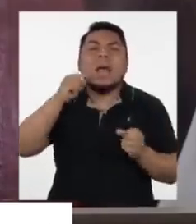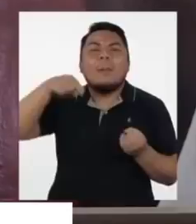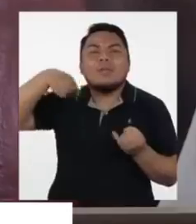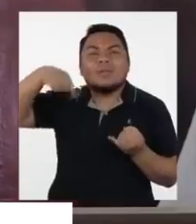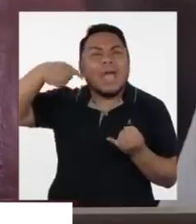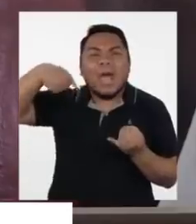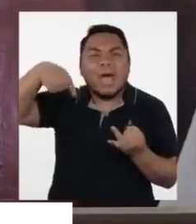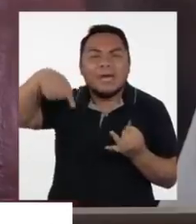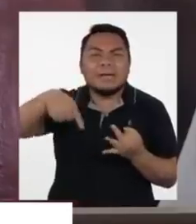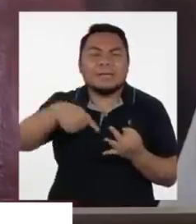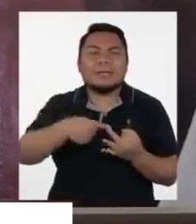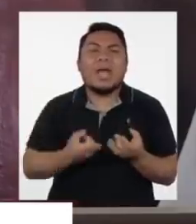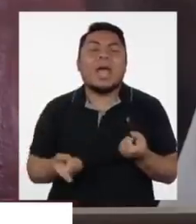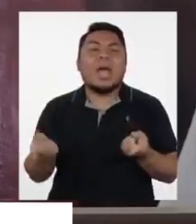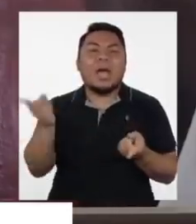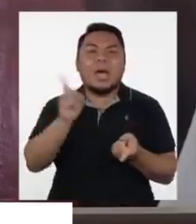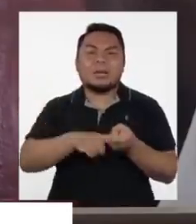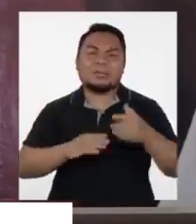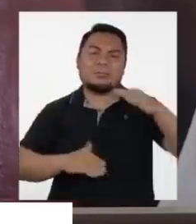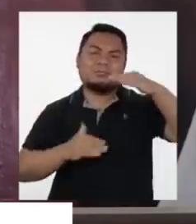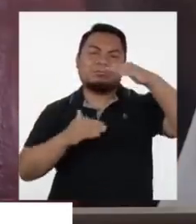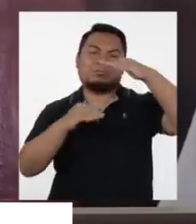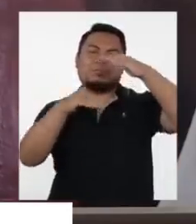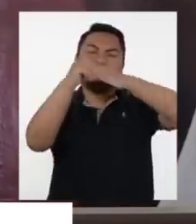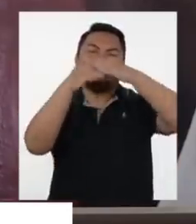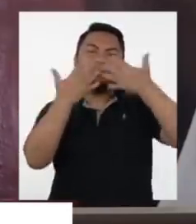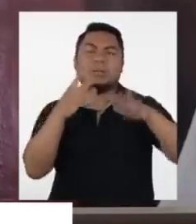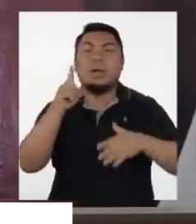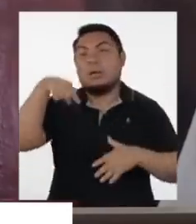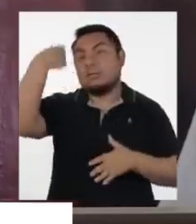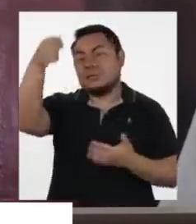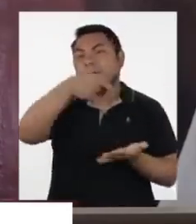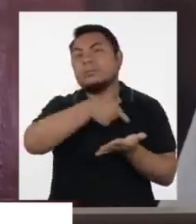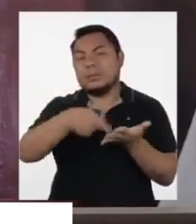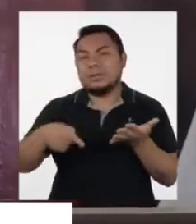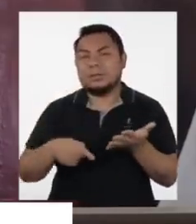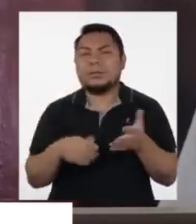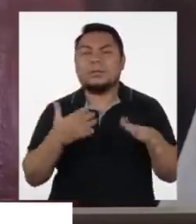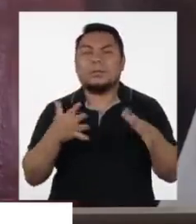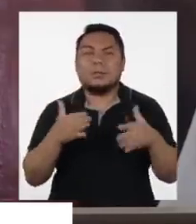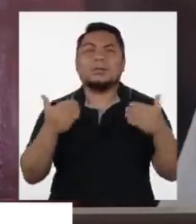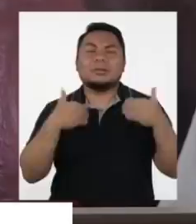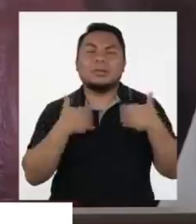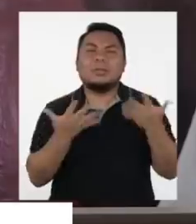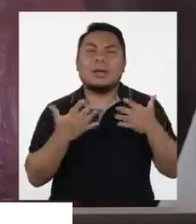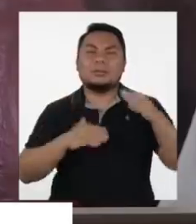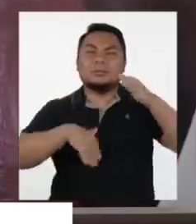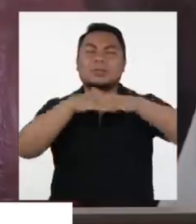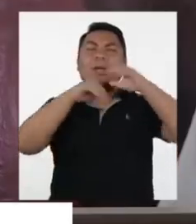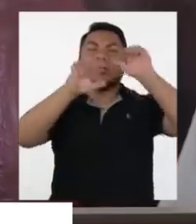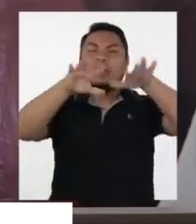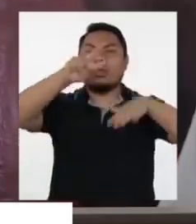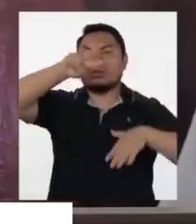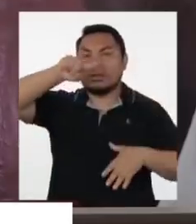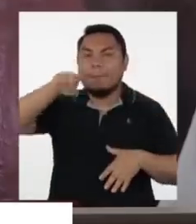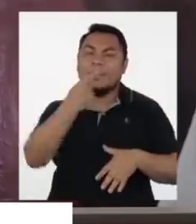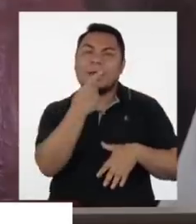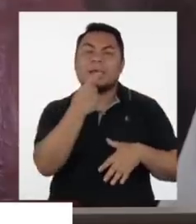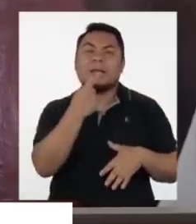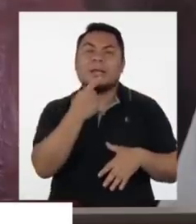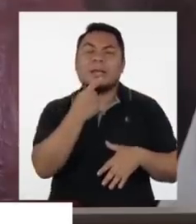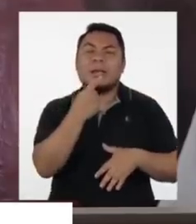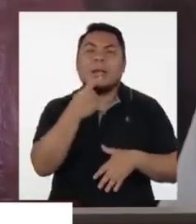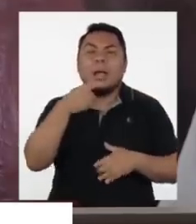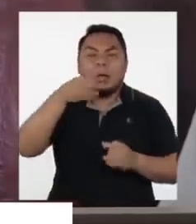hasta llegar al último que seguramente lo vamos a alcanzar la próxima semana de tener doce mil pruebas